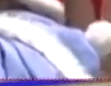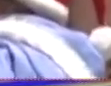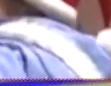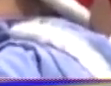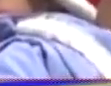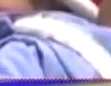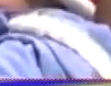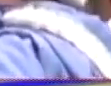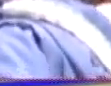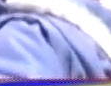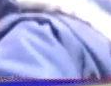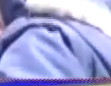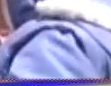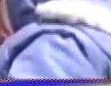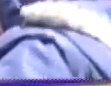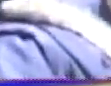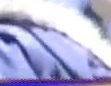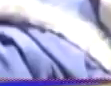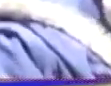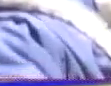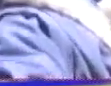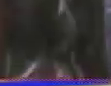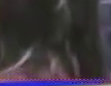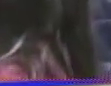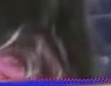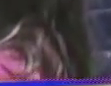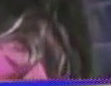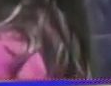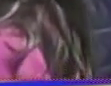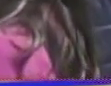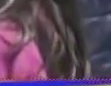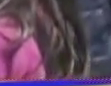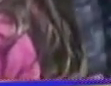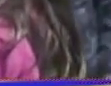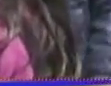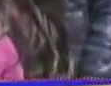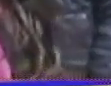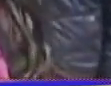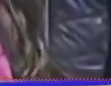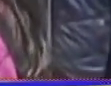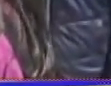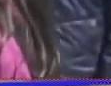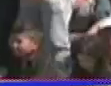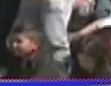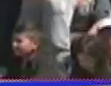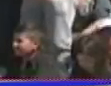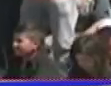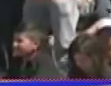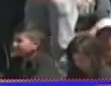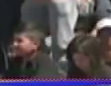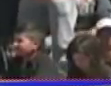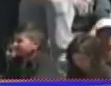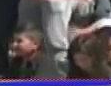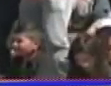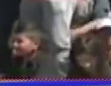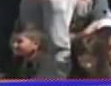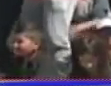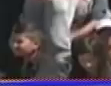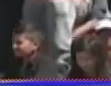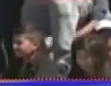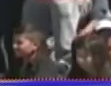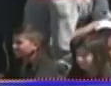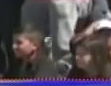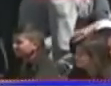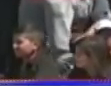supuesto, nuestros niños parameros quieren regalarle un poema de la loca Luz Caraballo en honor a nuestro Andrés Eloy